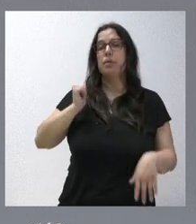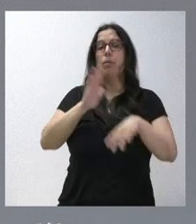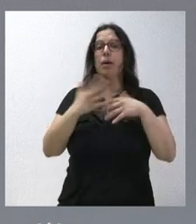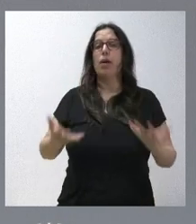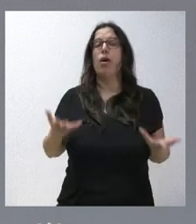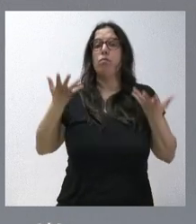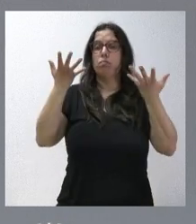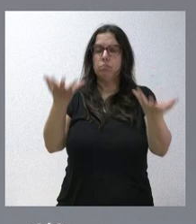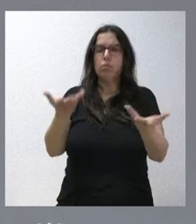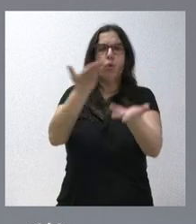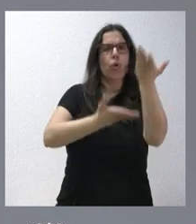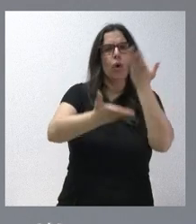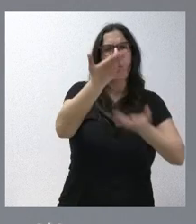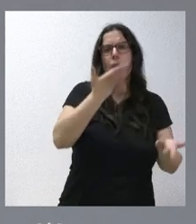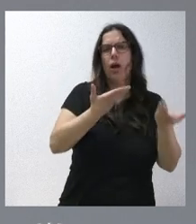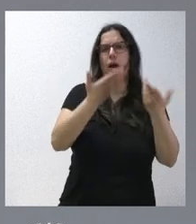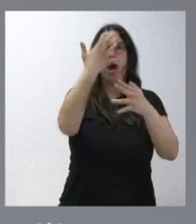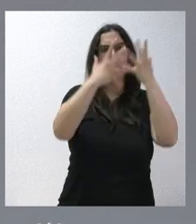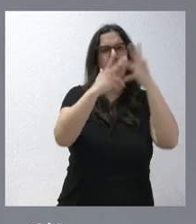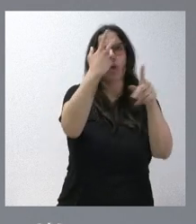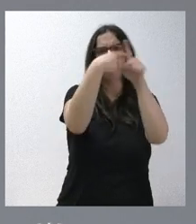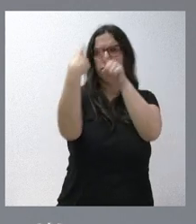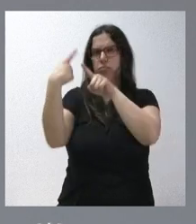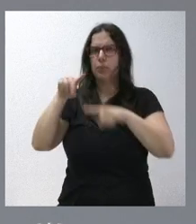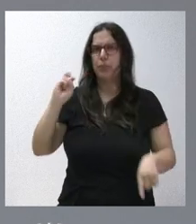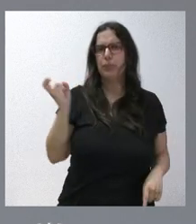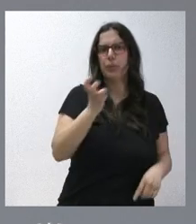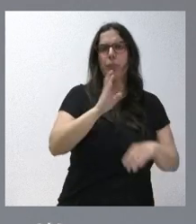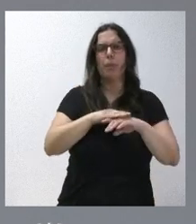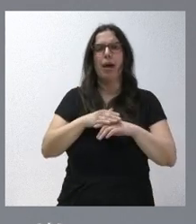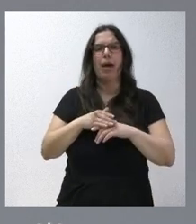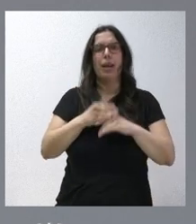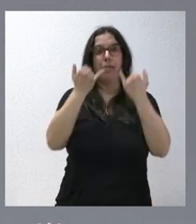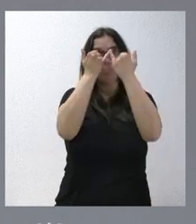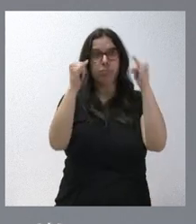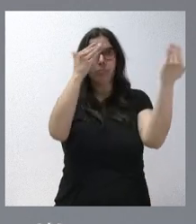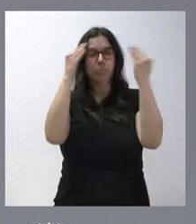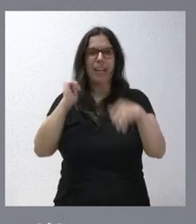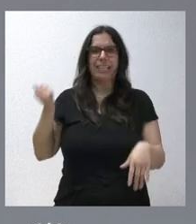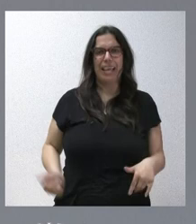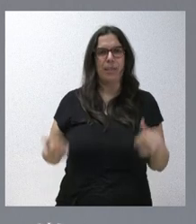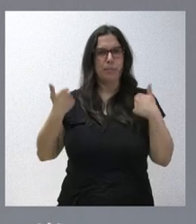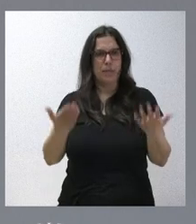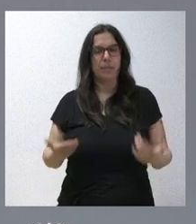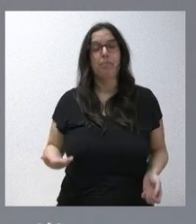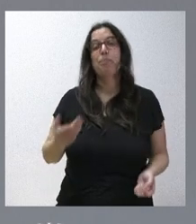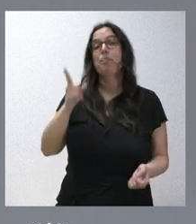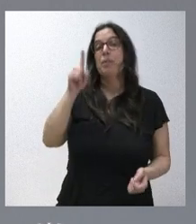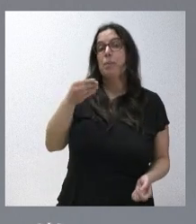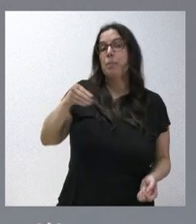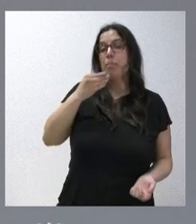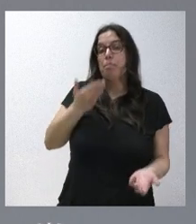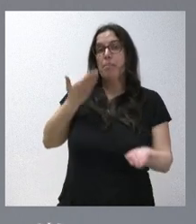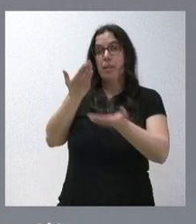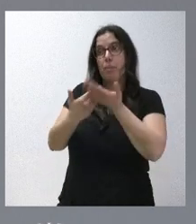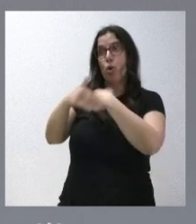disposición a colaborar con diferentes administraciones para enriquecer aún más esta conmemoración y añadió pediremos al